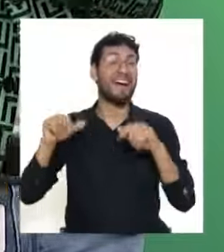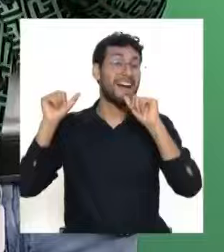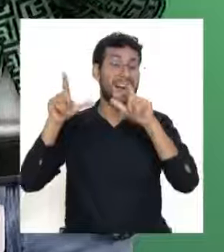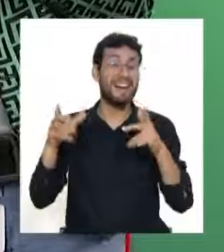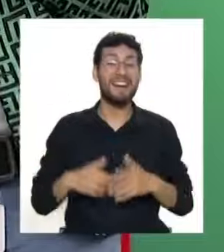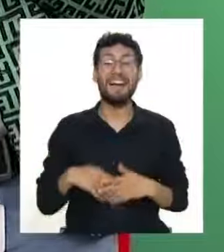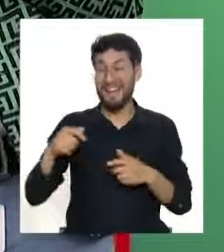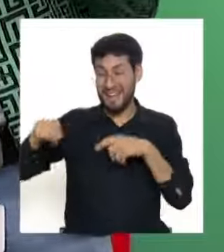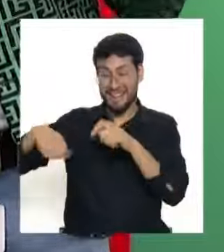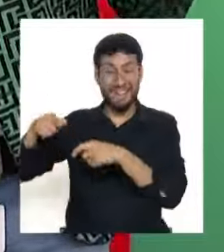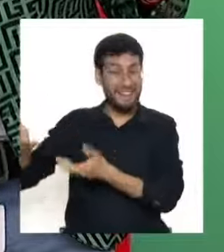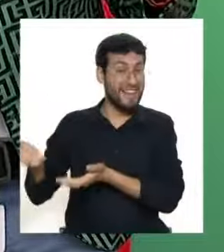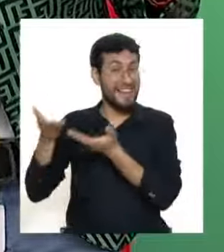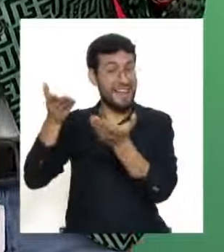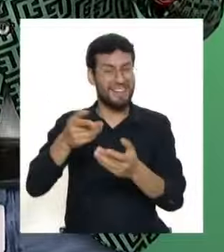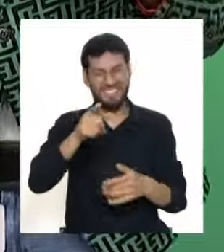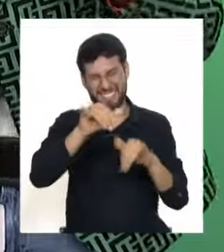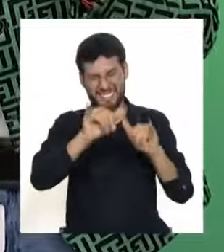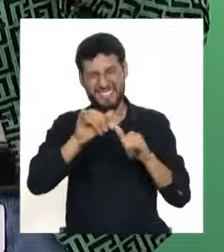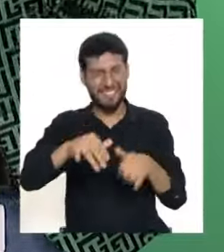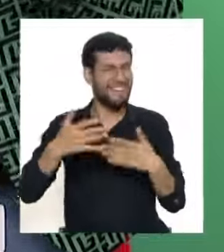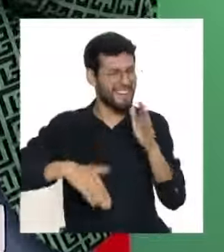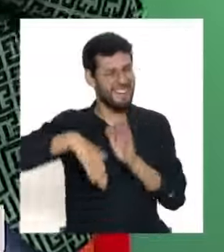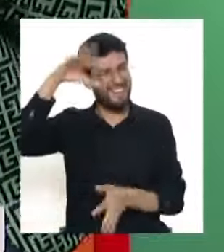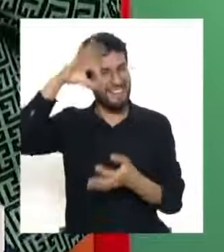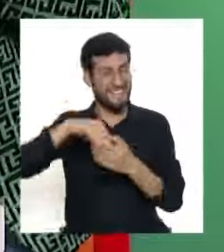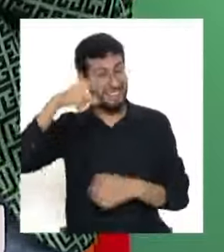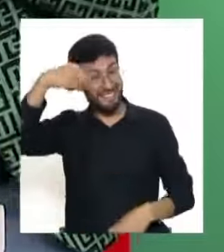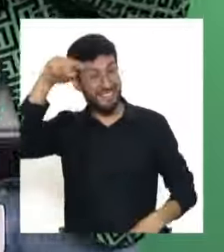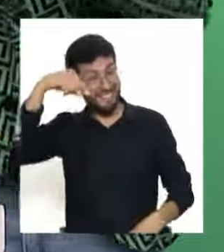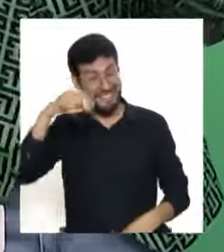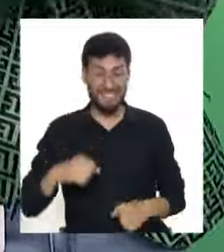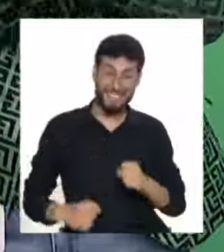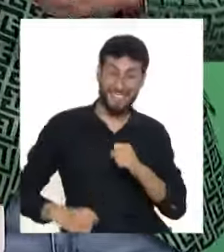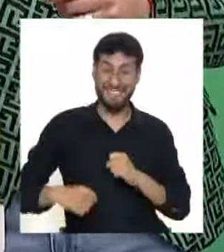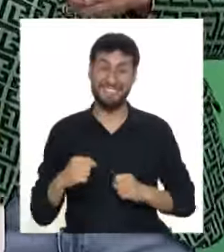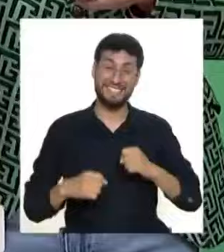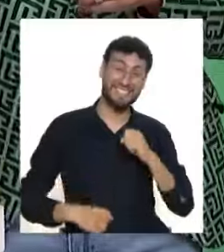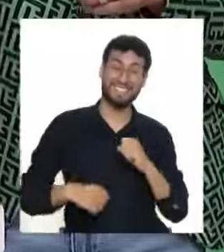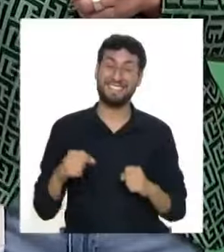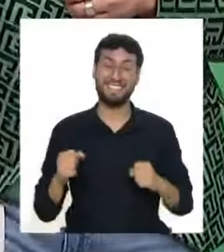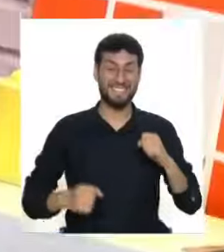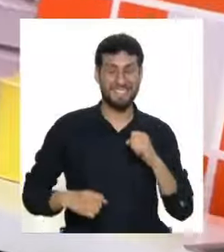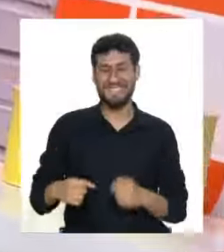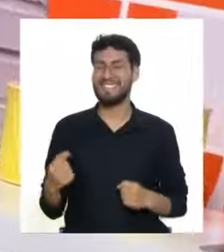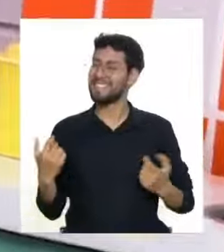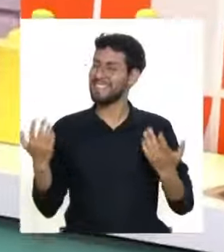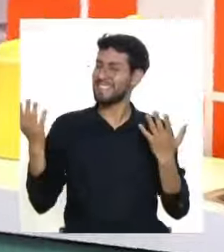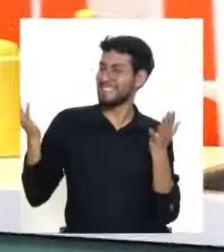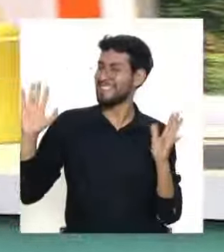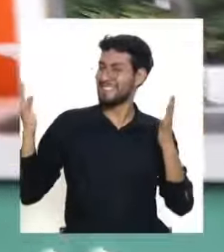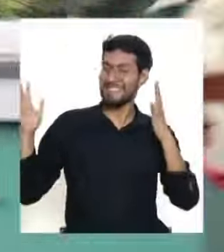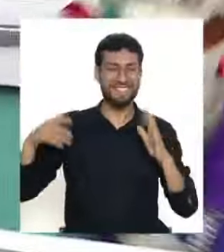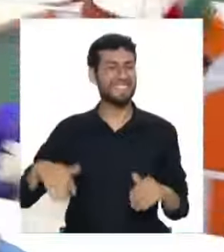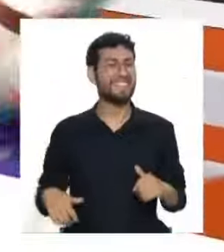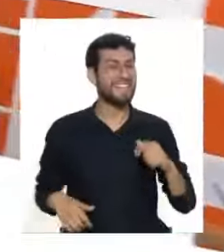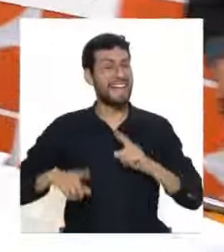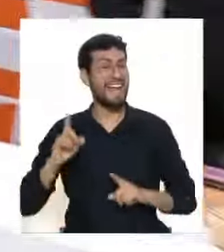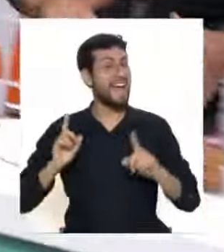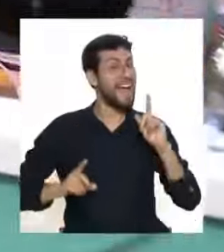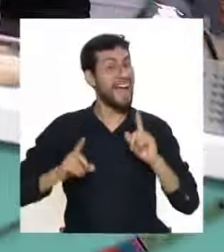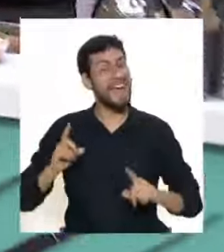presentación del plato de Pisu. No te muevas, estés más conectado. Ya volvemos. Vamos bailando merengue. Sí. Eso. Vamos.